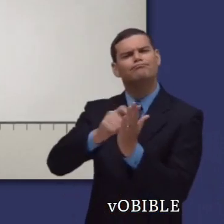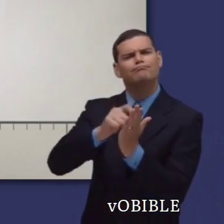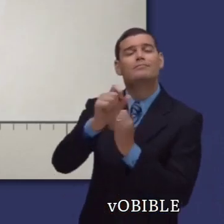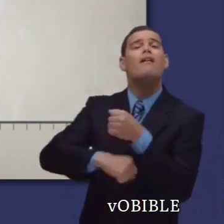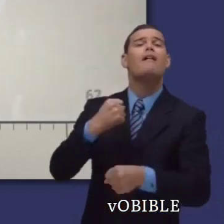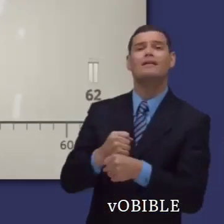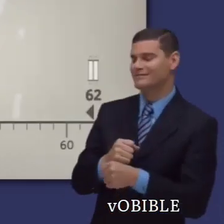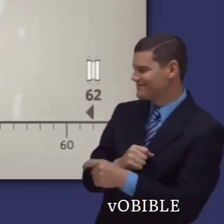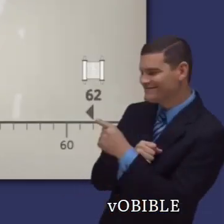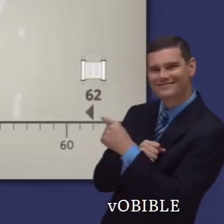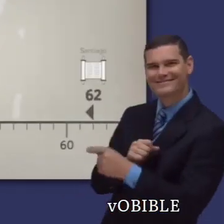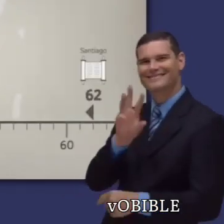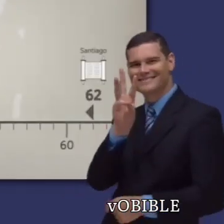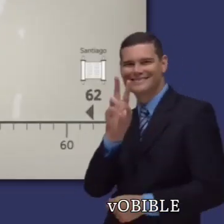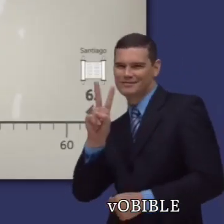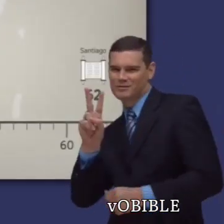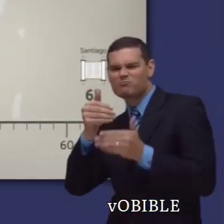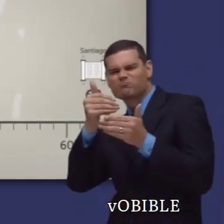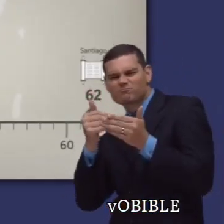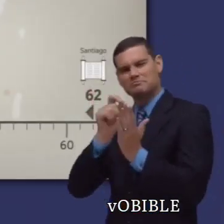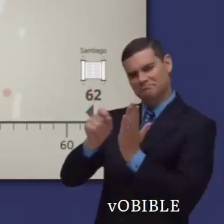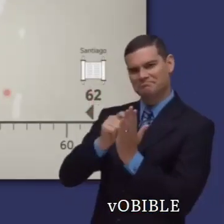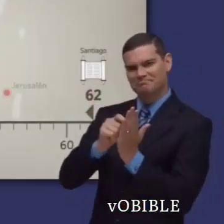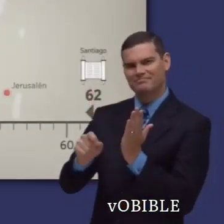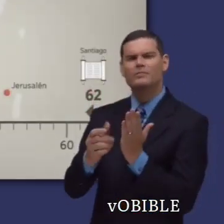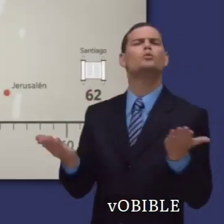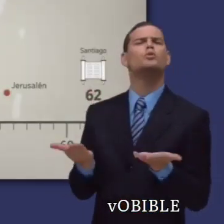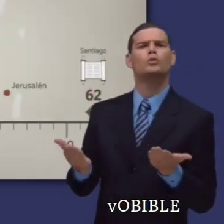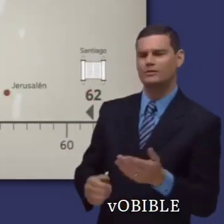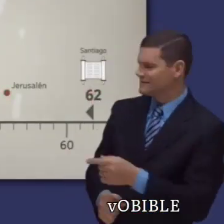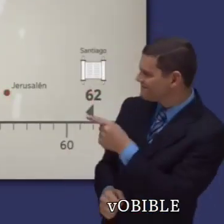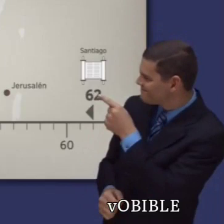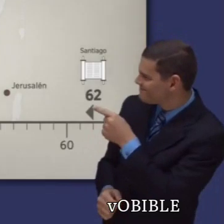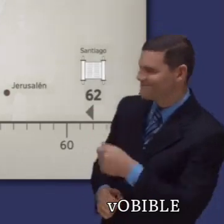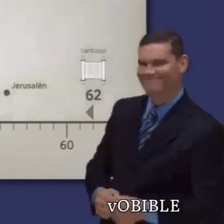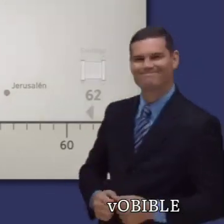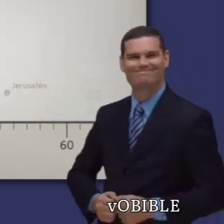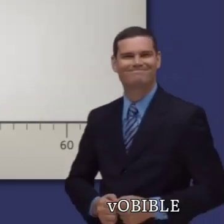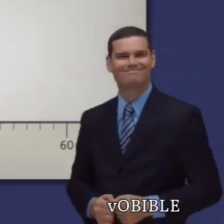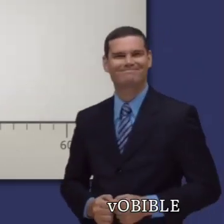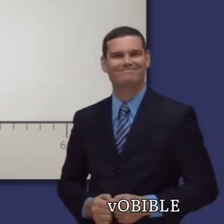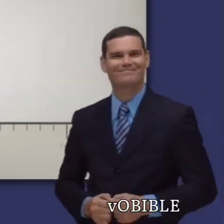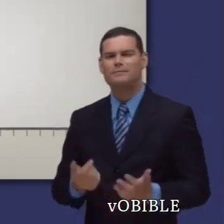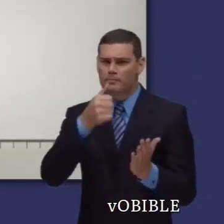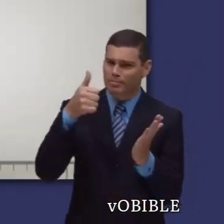Santiago escribió la carta antes del año 62, mientras vivía en Jerusalén.